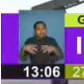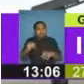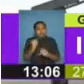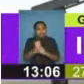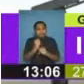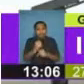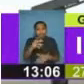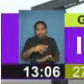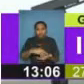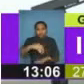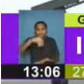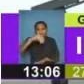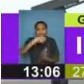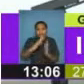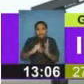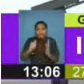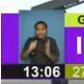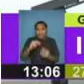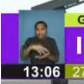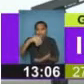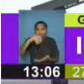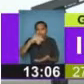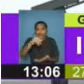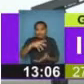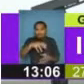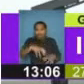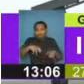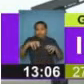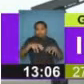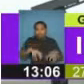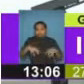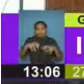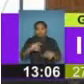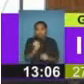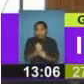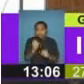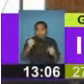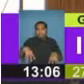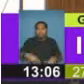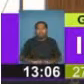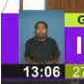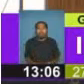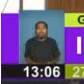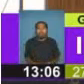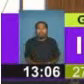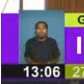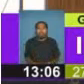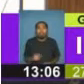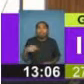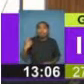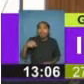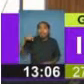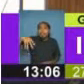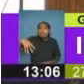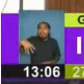exar para la producción de litio quiero volver a citar a tinan que este está haciendo una